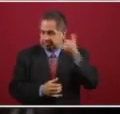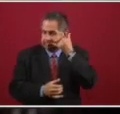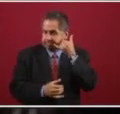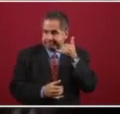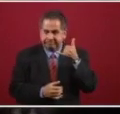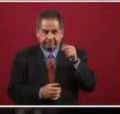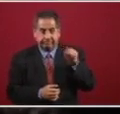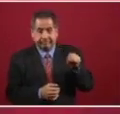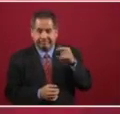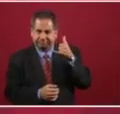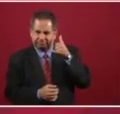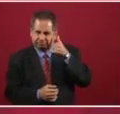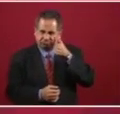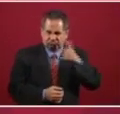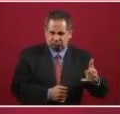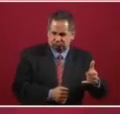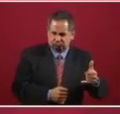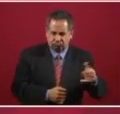de la radio.